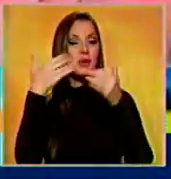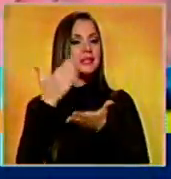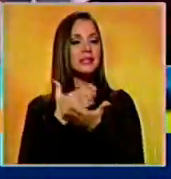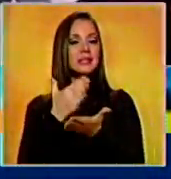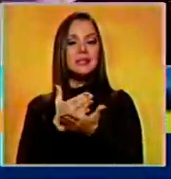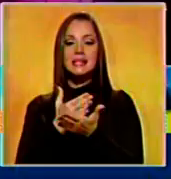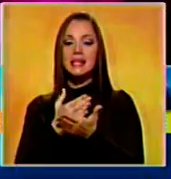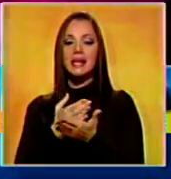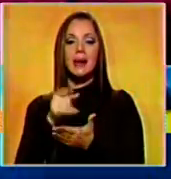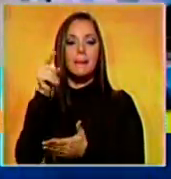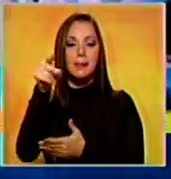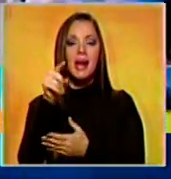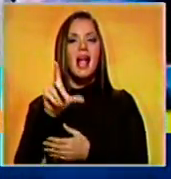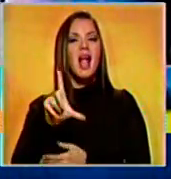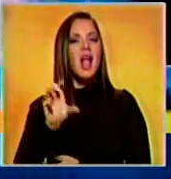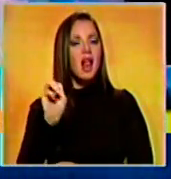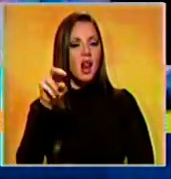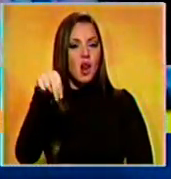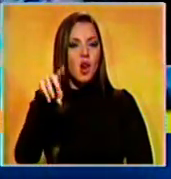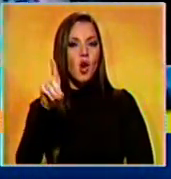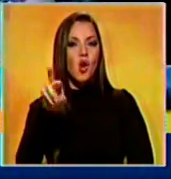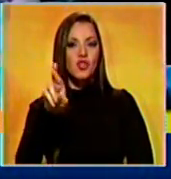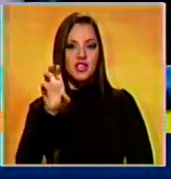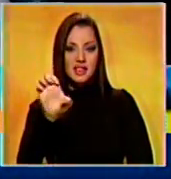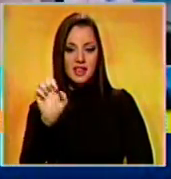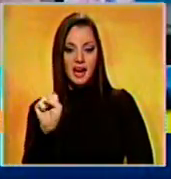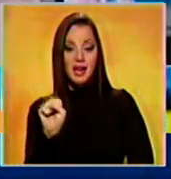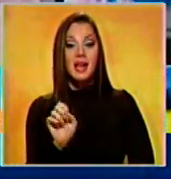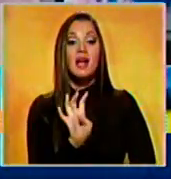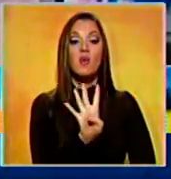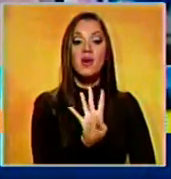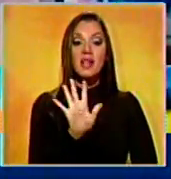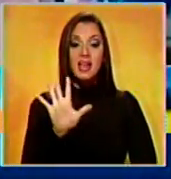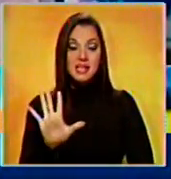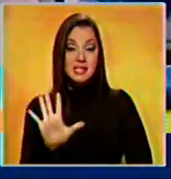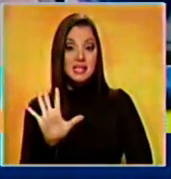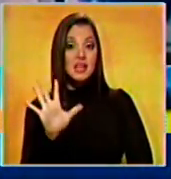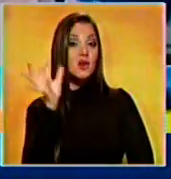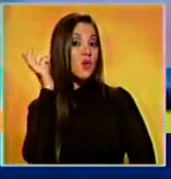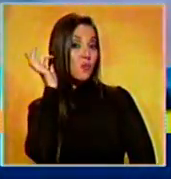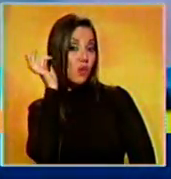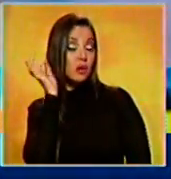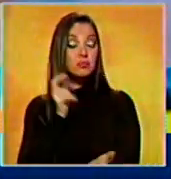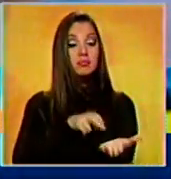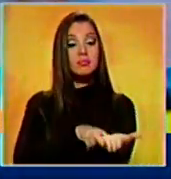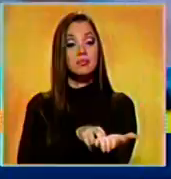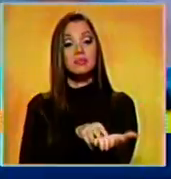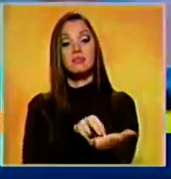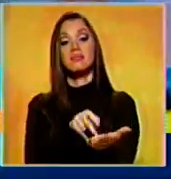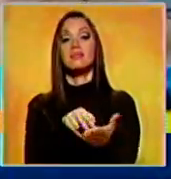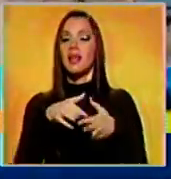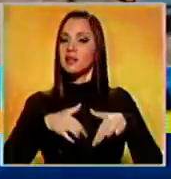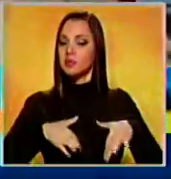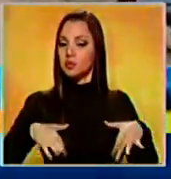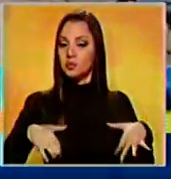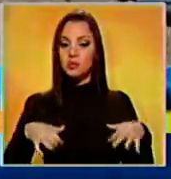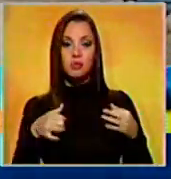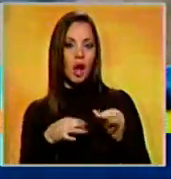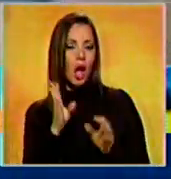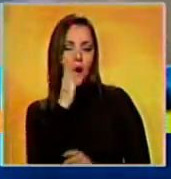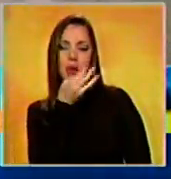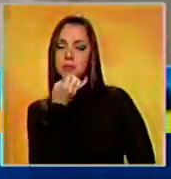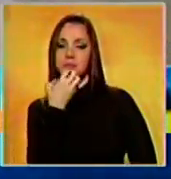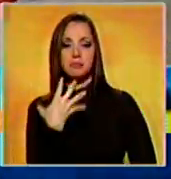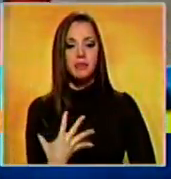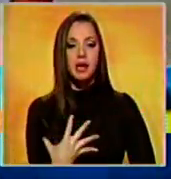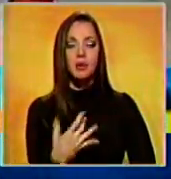Londres y subió a la pasarela a un total de 45 modelos que lucieron atrevidos diseños. Las bellezas de Victoria's Secret deslumbraron